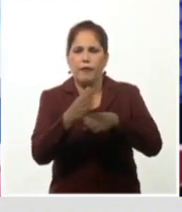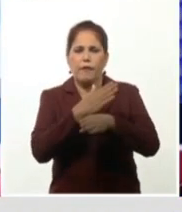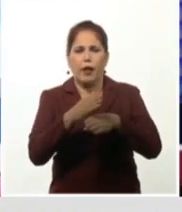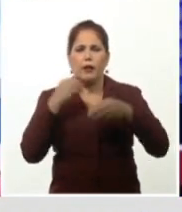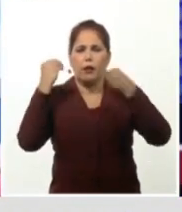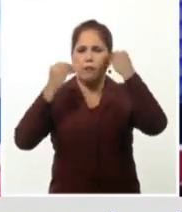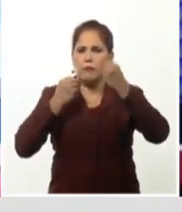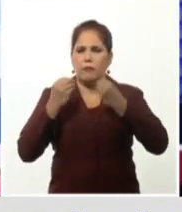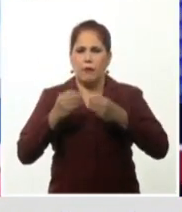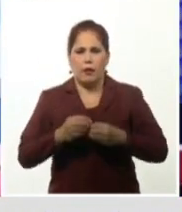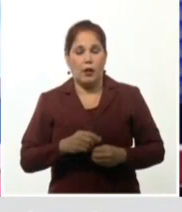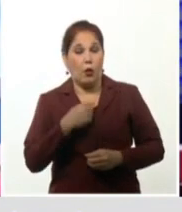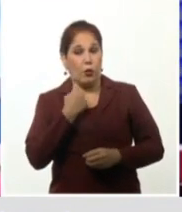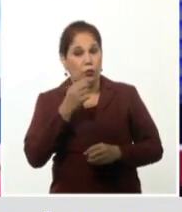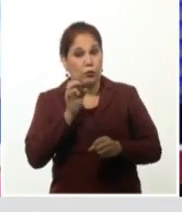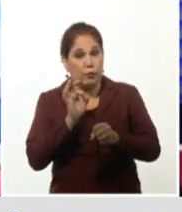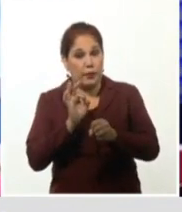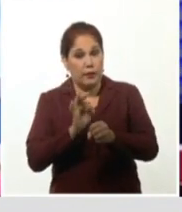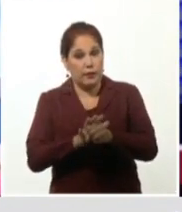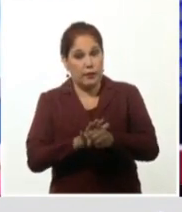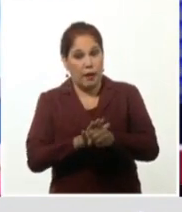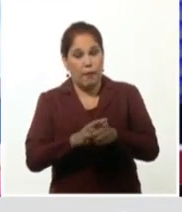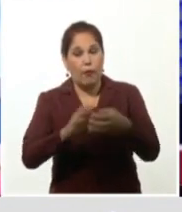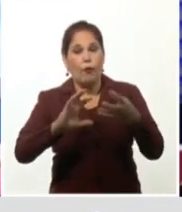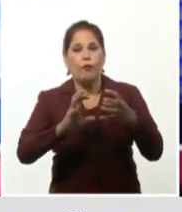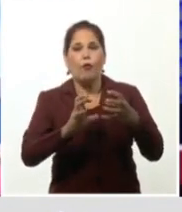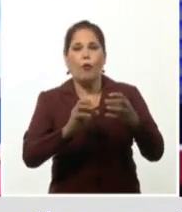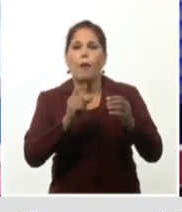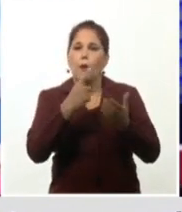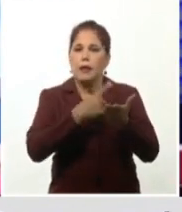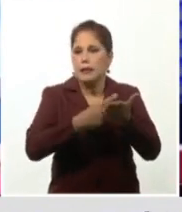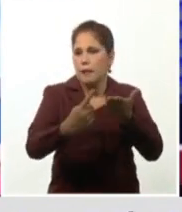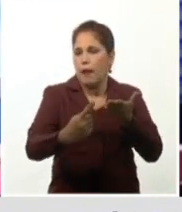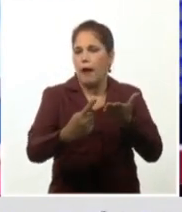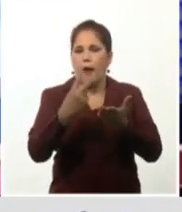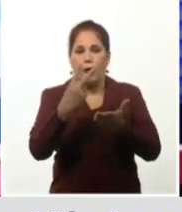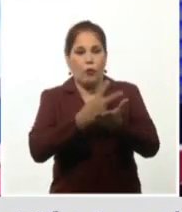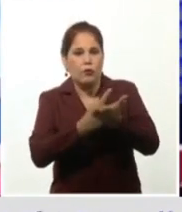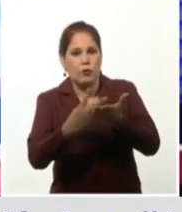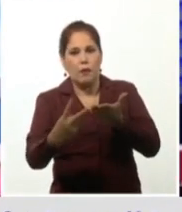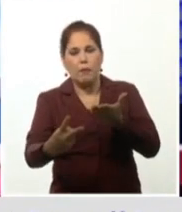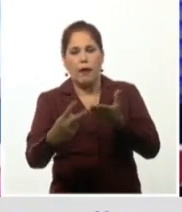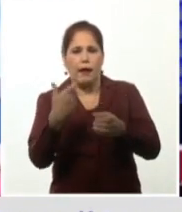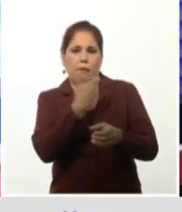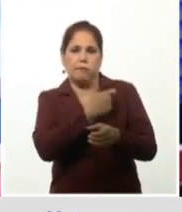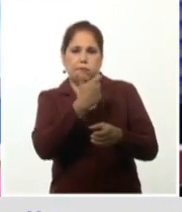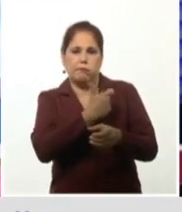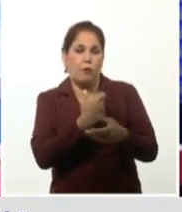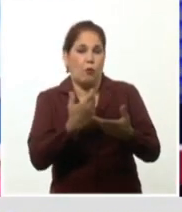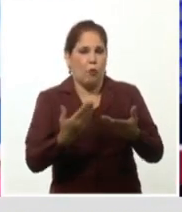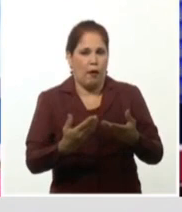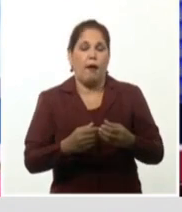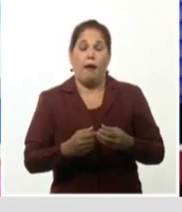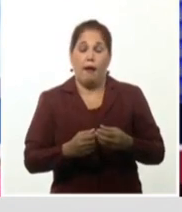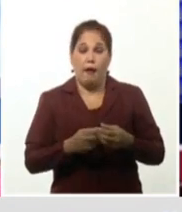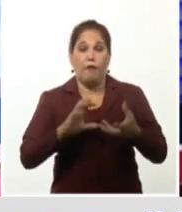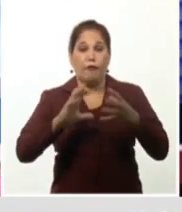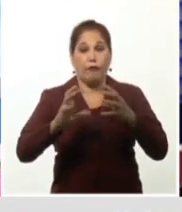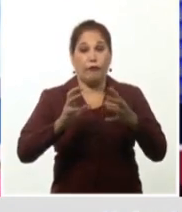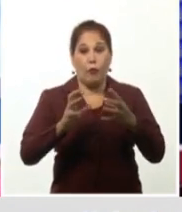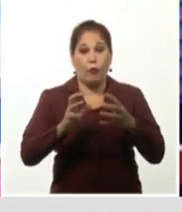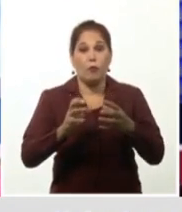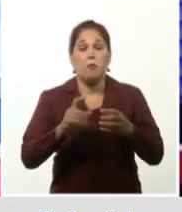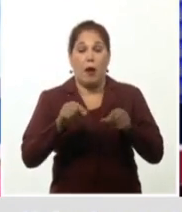analizarse. Nosotros cuando empezamos los esquemas de inmunización, de evaluación de Abdala, utilizamos este esquema corto, que es el